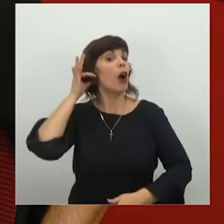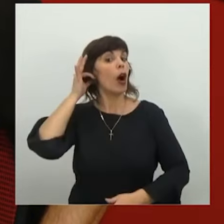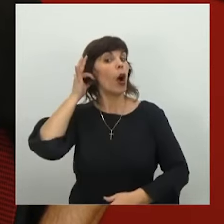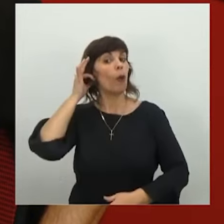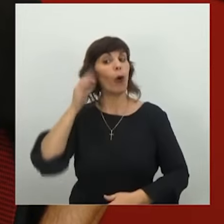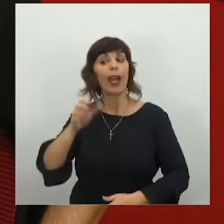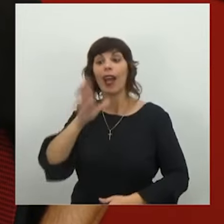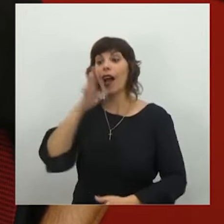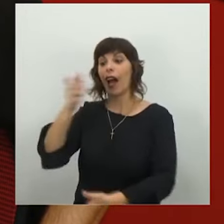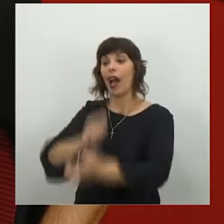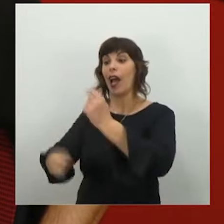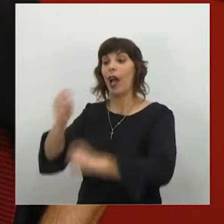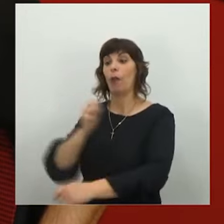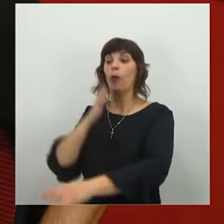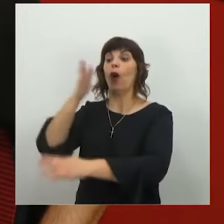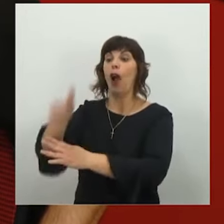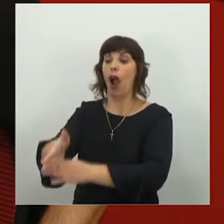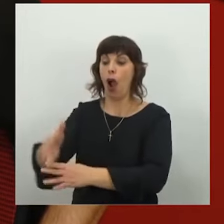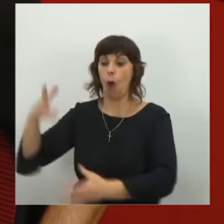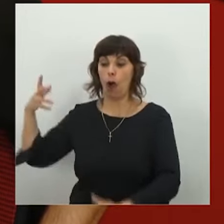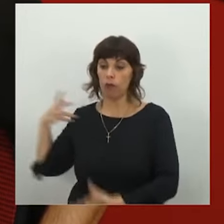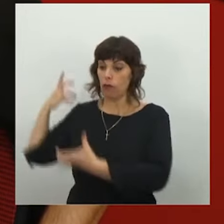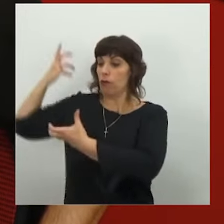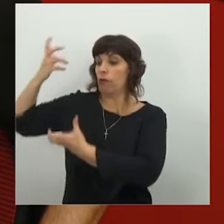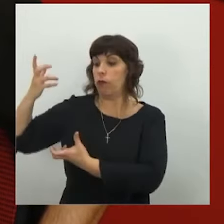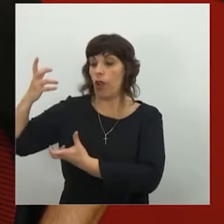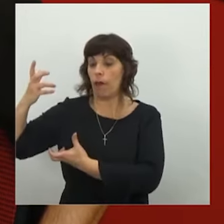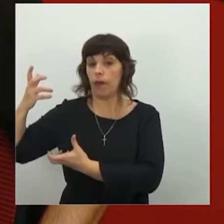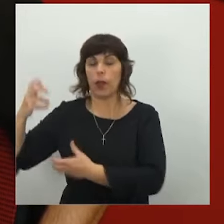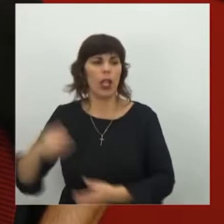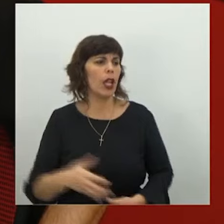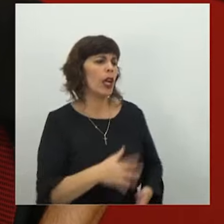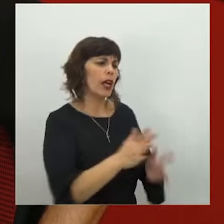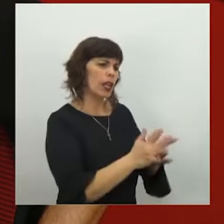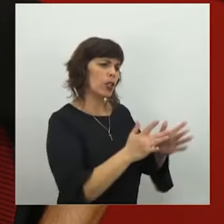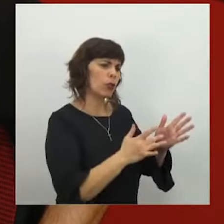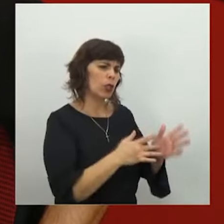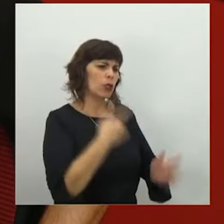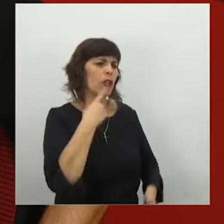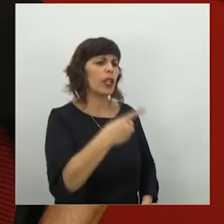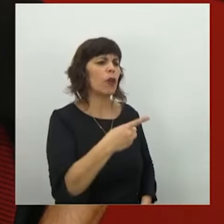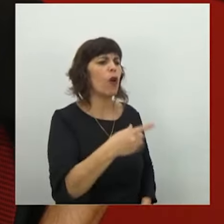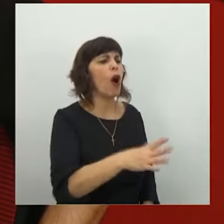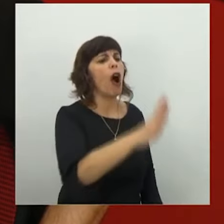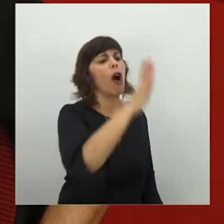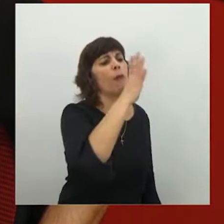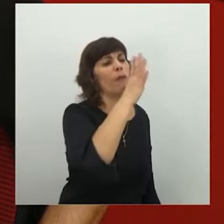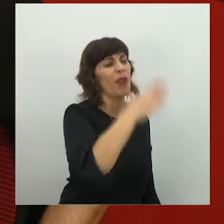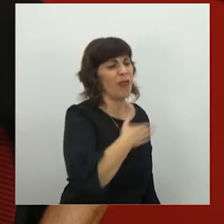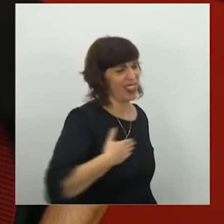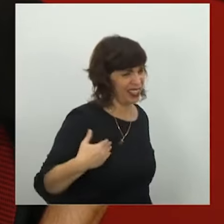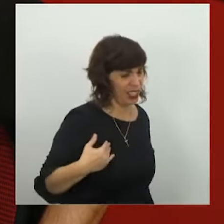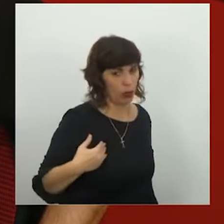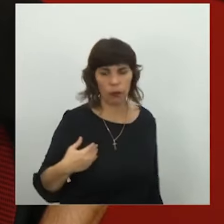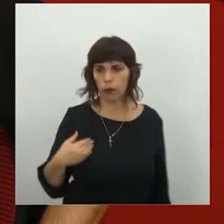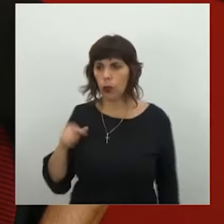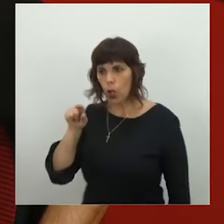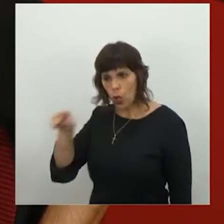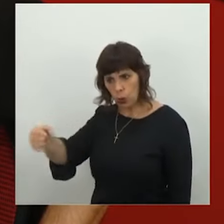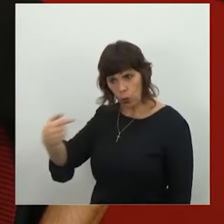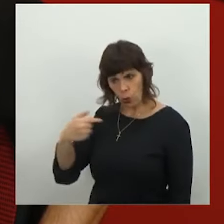Y Jesucristo dijo: dame de beber. Y la mujer le dijo: ¿cómo tú, siendo judío, me